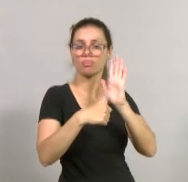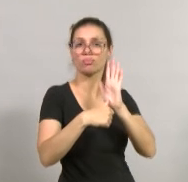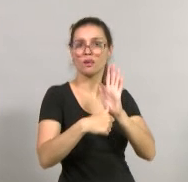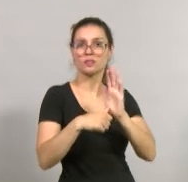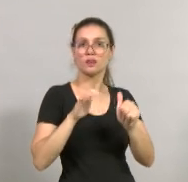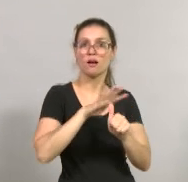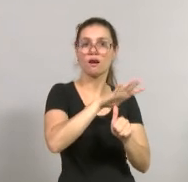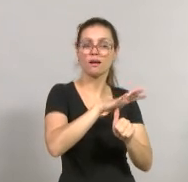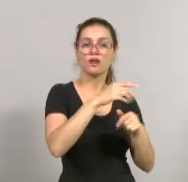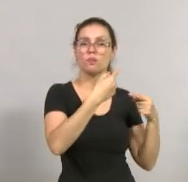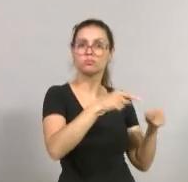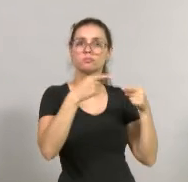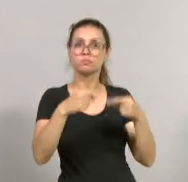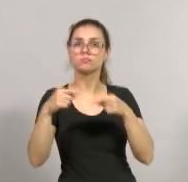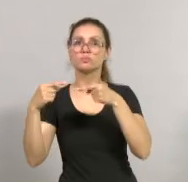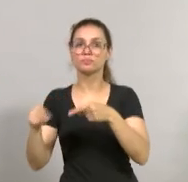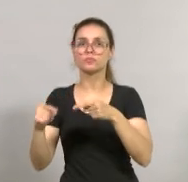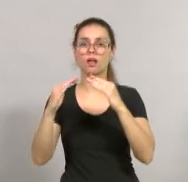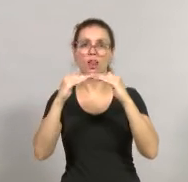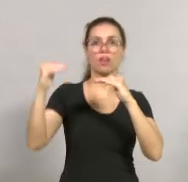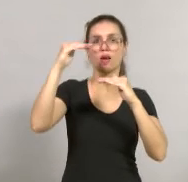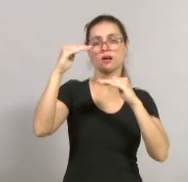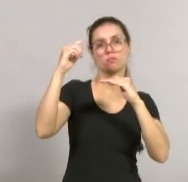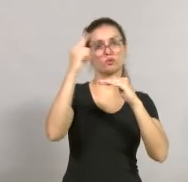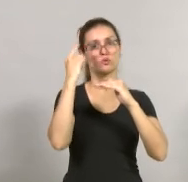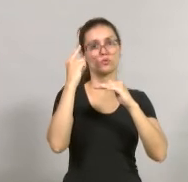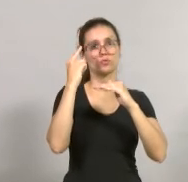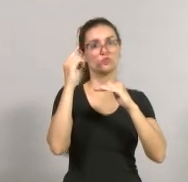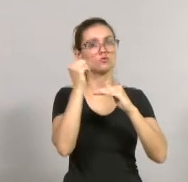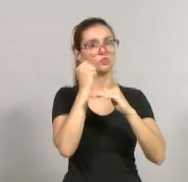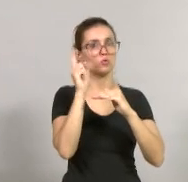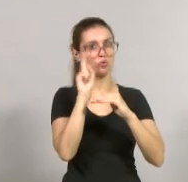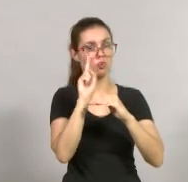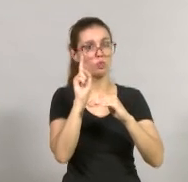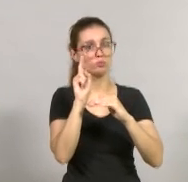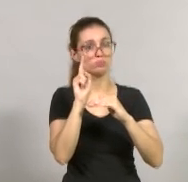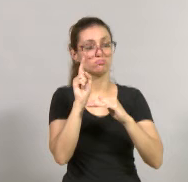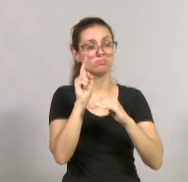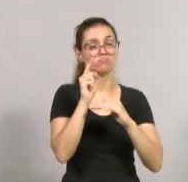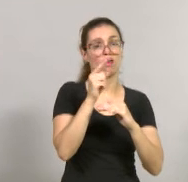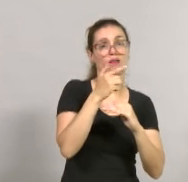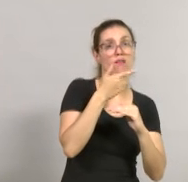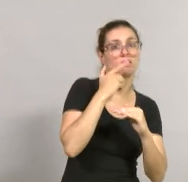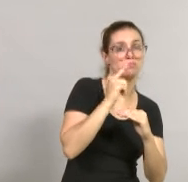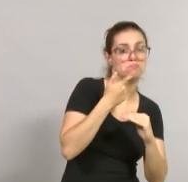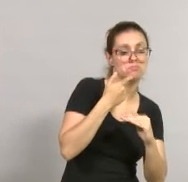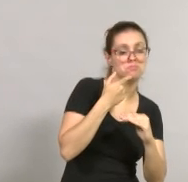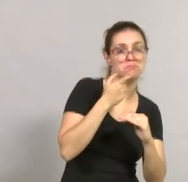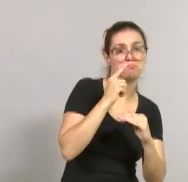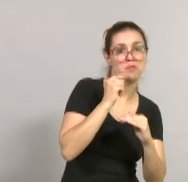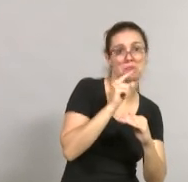género disidentes, no hegemónicas, ni cis masculinas ni cis femeninas,